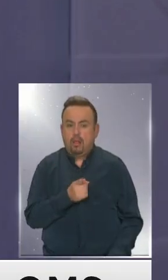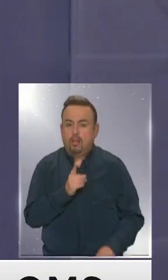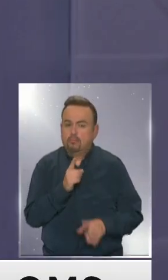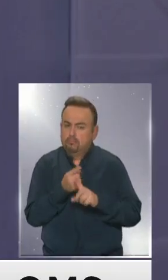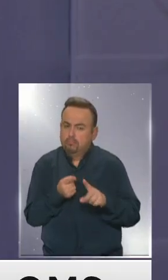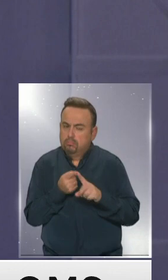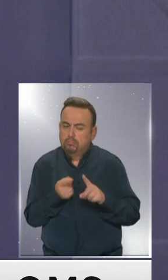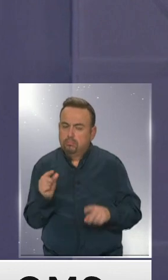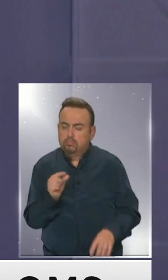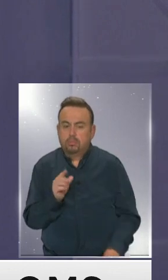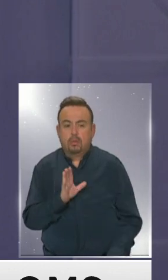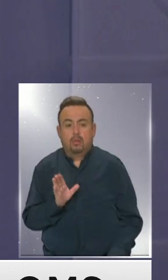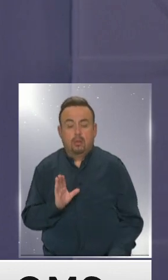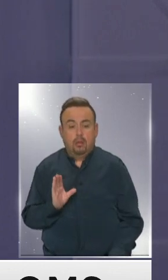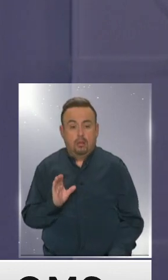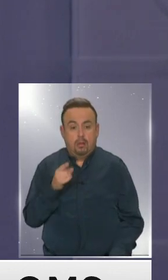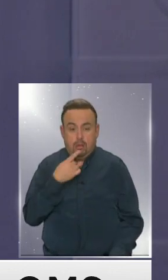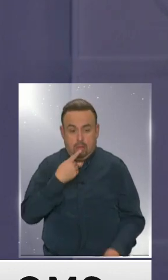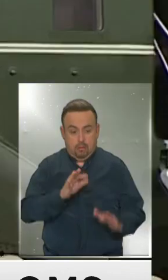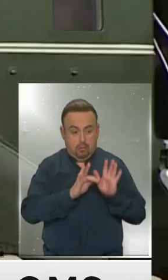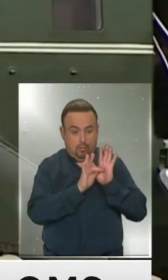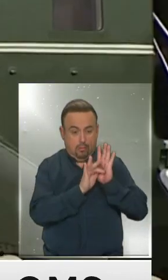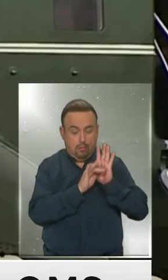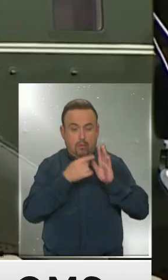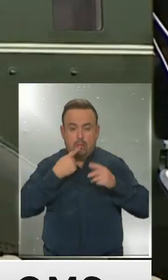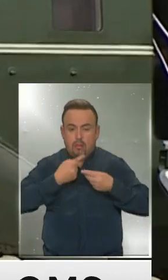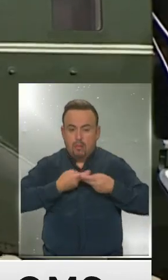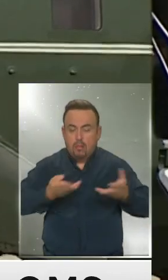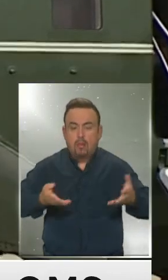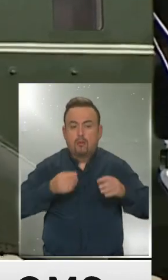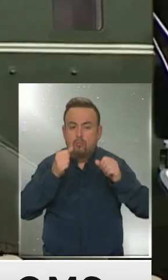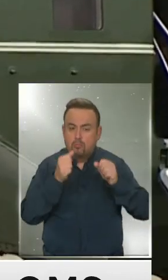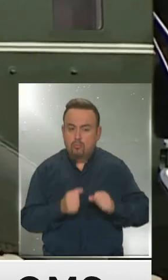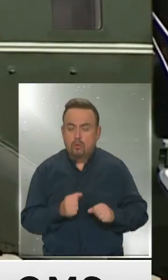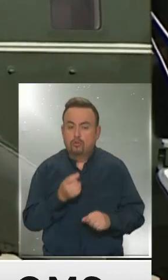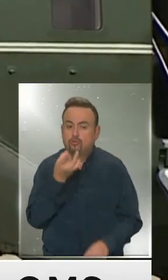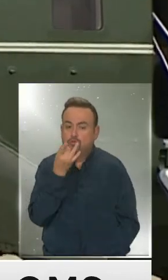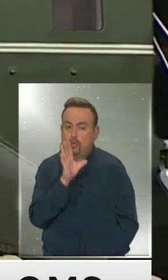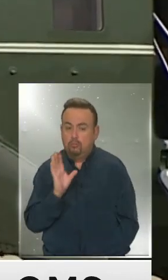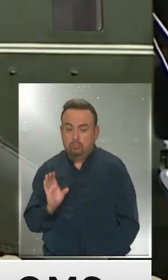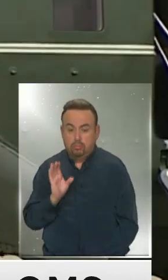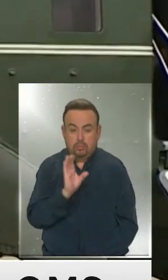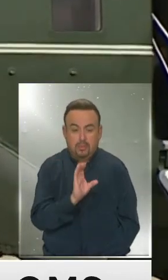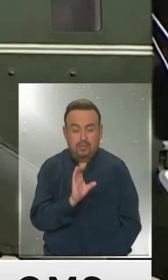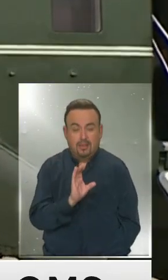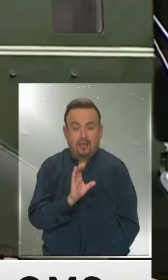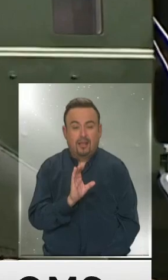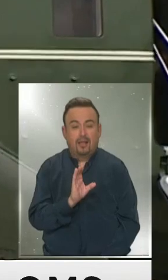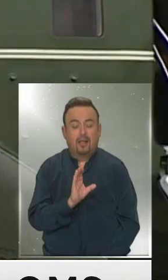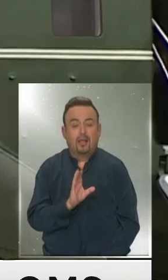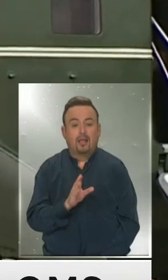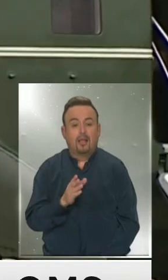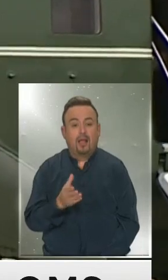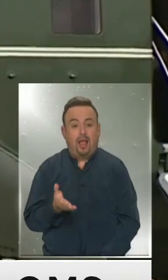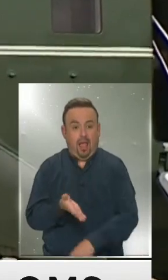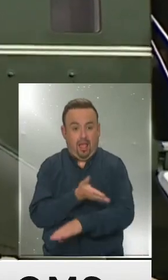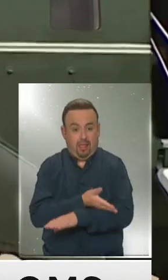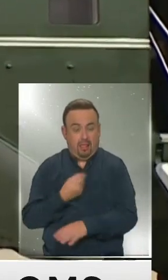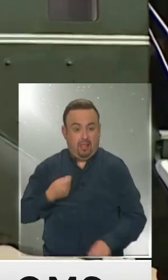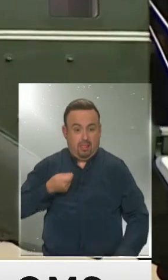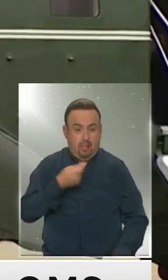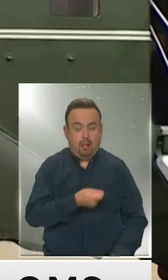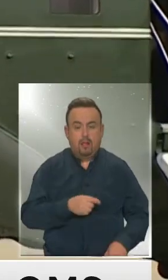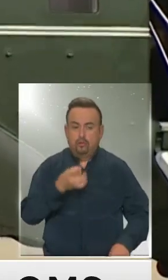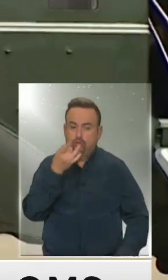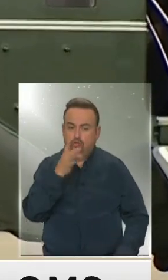manera parcial después a través de su cuenta de twitter anunció que podría ser solamente del 10 por ciento de lo que se estaba aportando